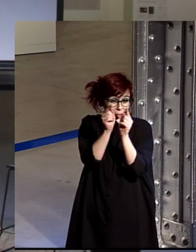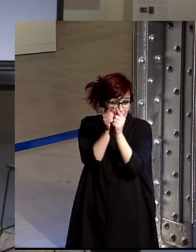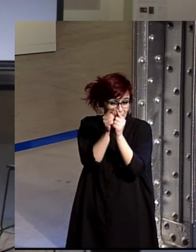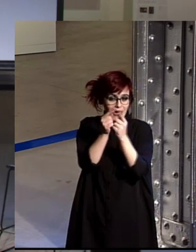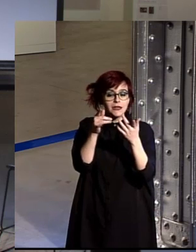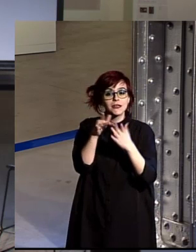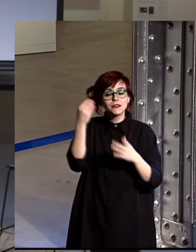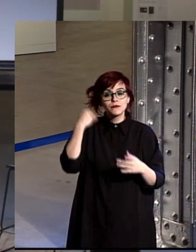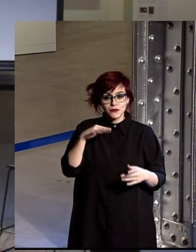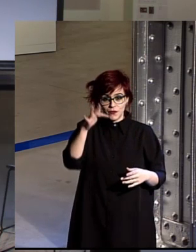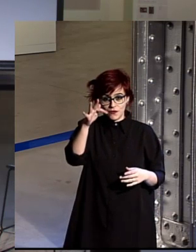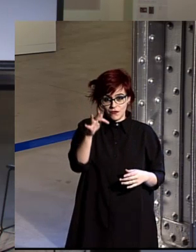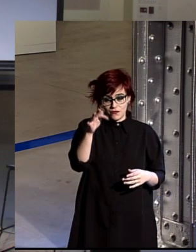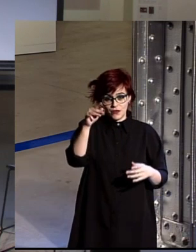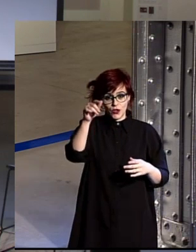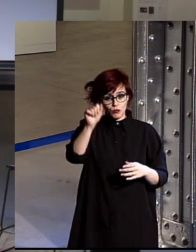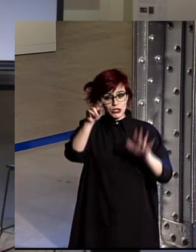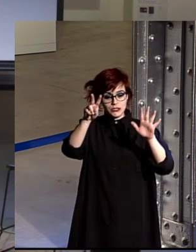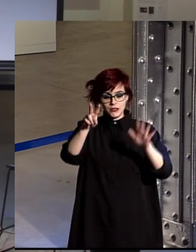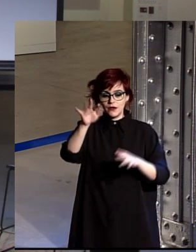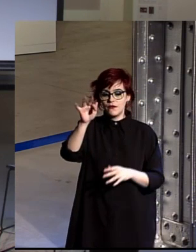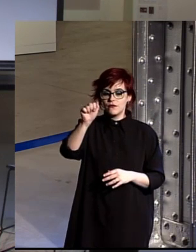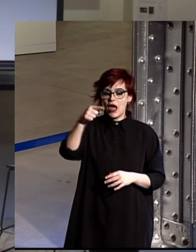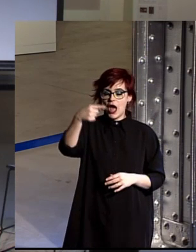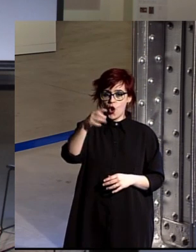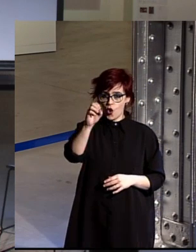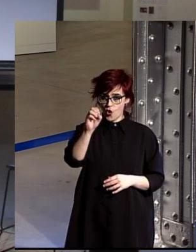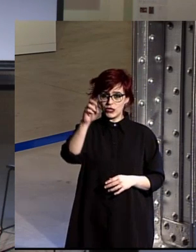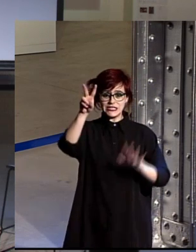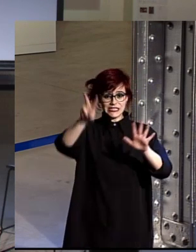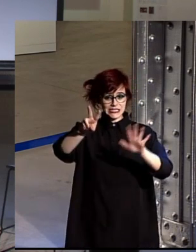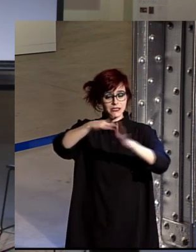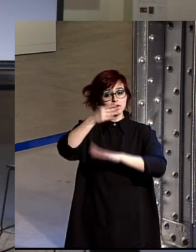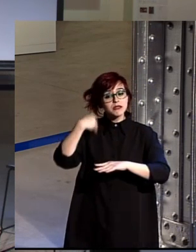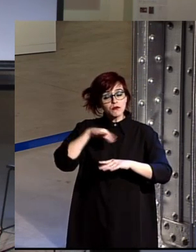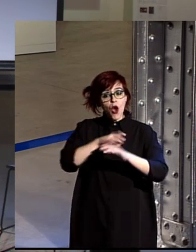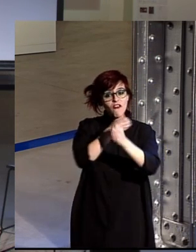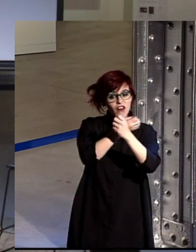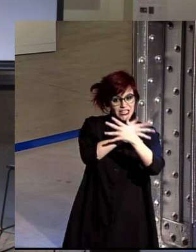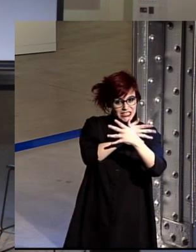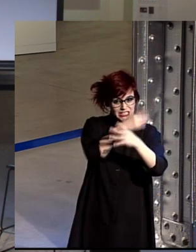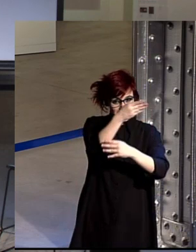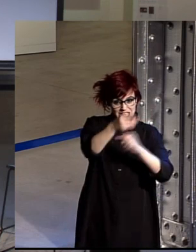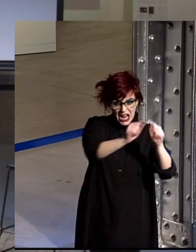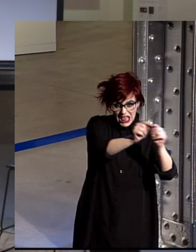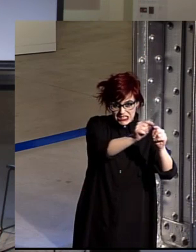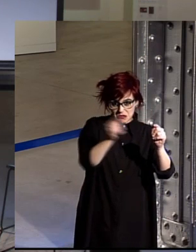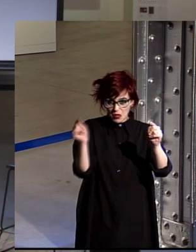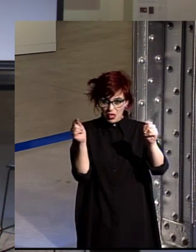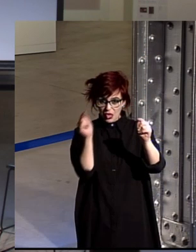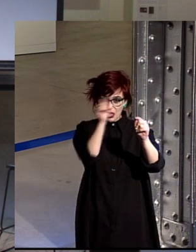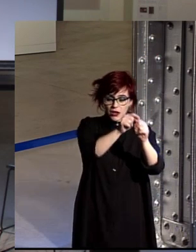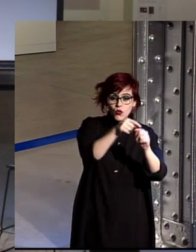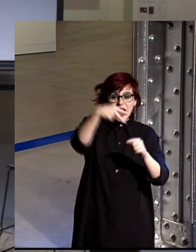Aquí tenéis el Fago T7, que es un virus que infecta a bacterias. Por cierto, los virus también pueden infectar bacterias. Aquí tenéis una regla de 100 nanómetros.